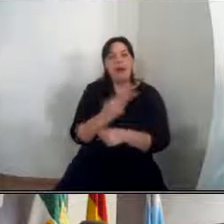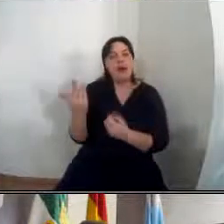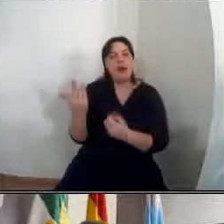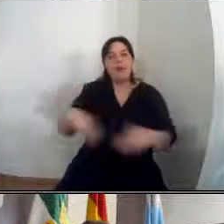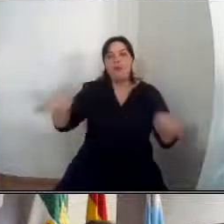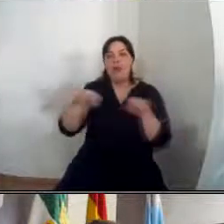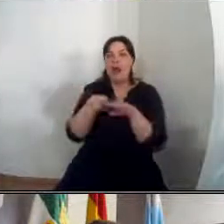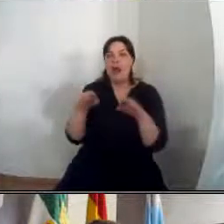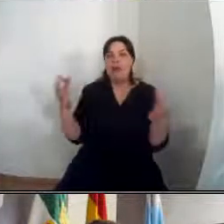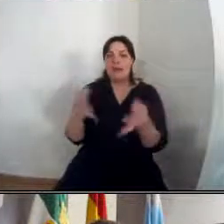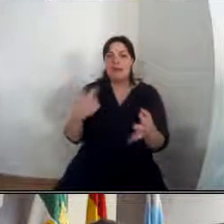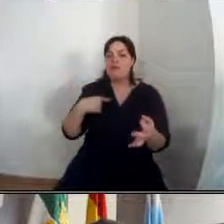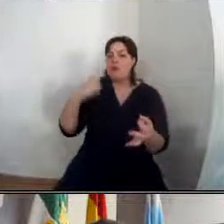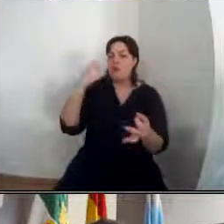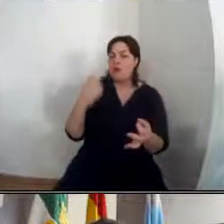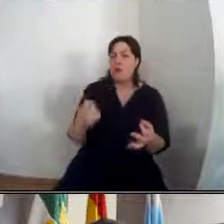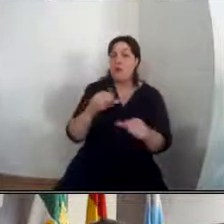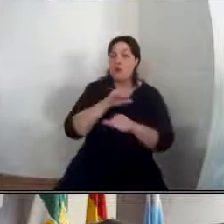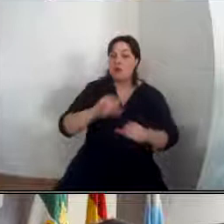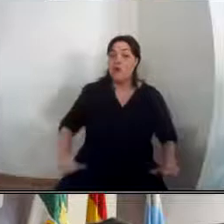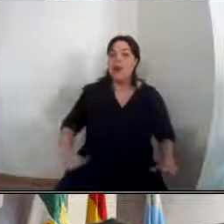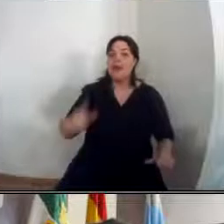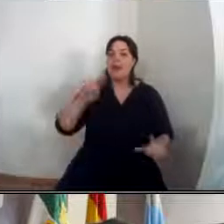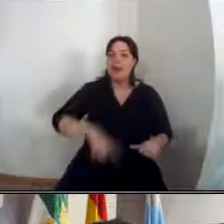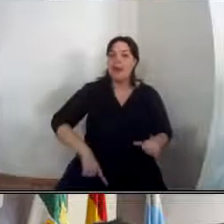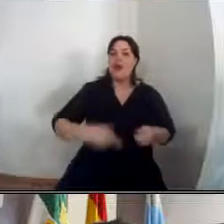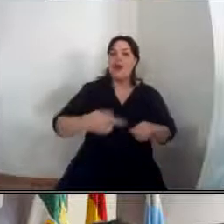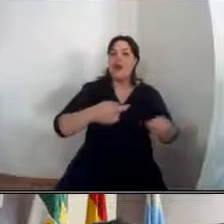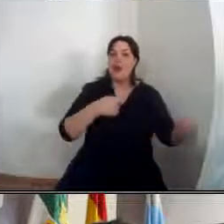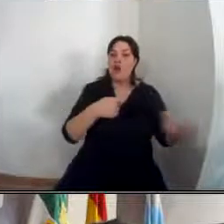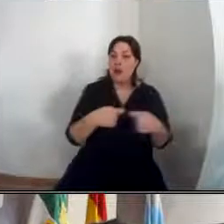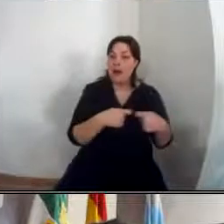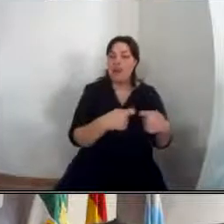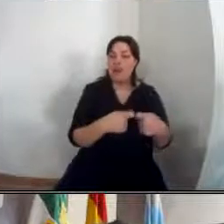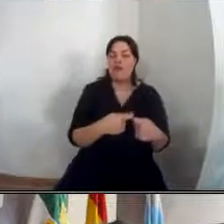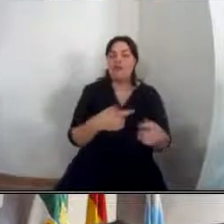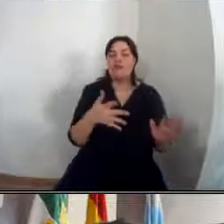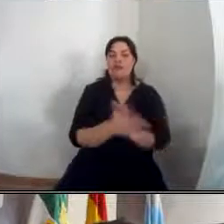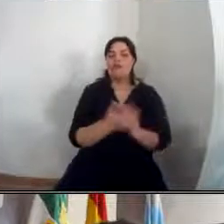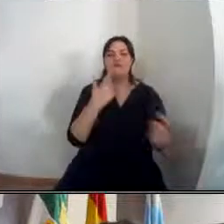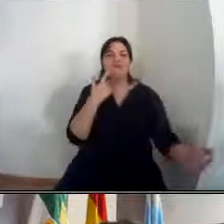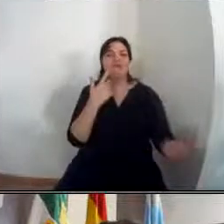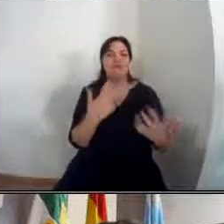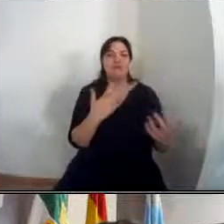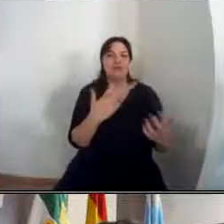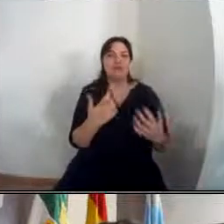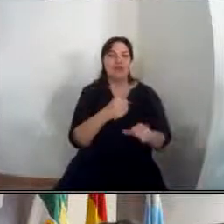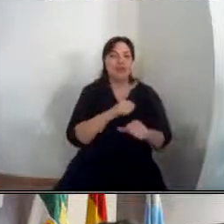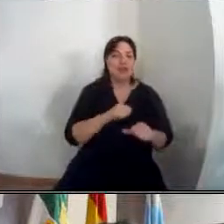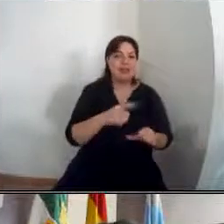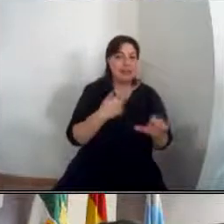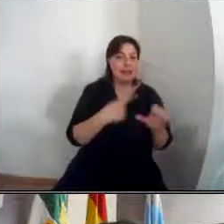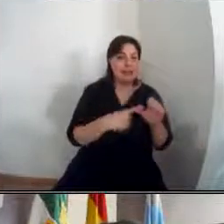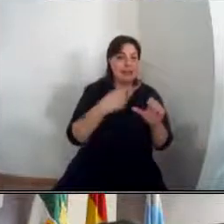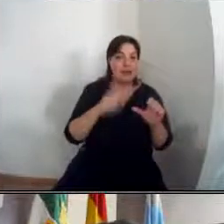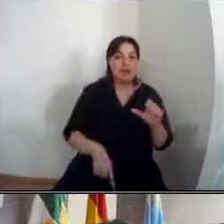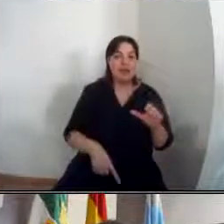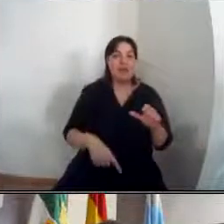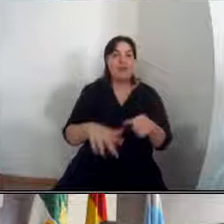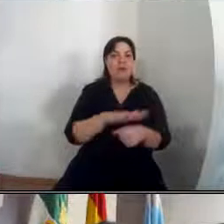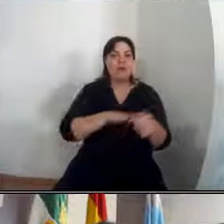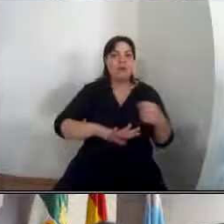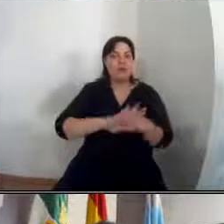cooperación con Portugal ha sido un elemento diferenciador de Extremadura y también de nuestras